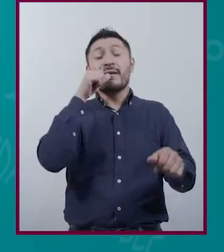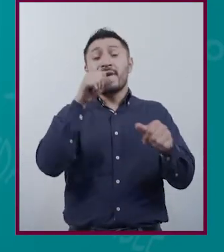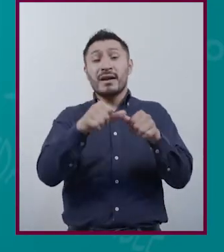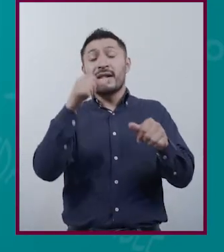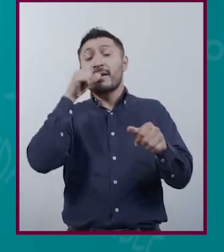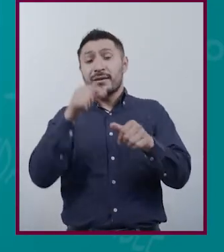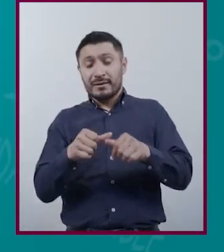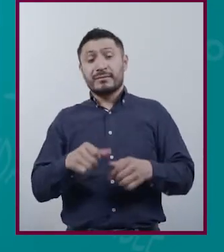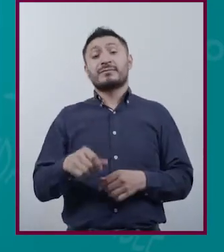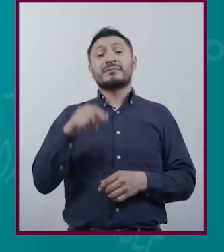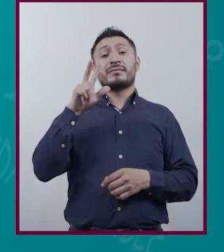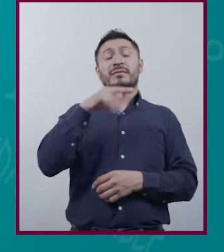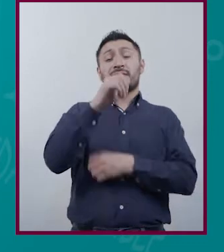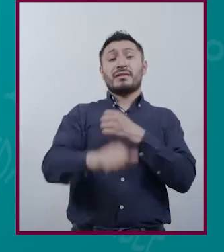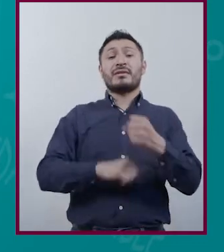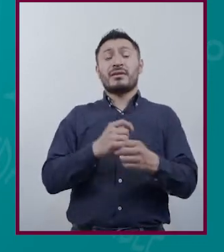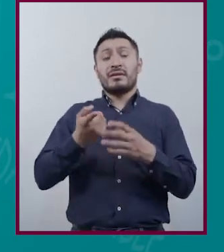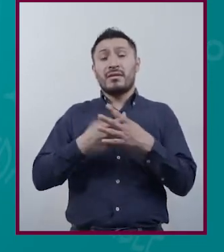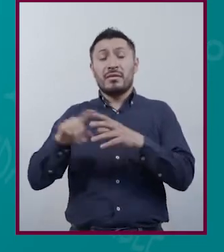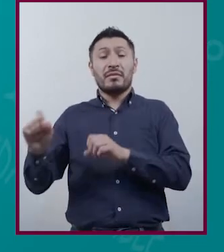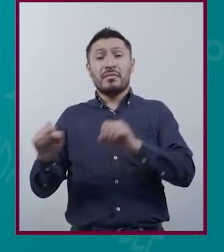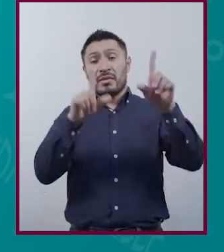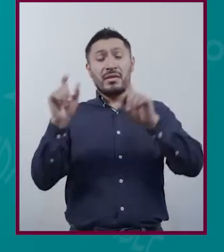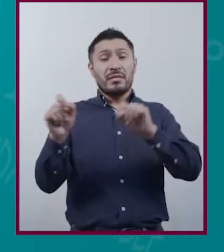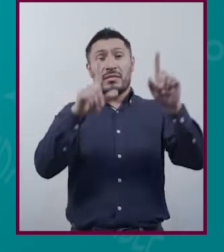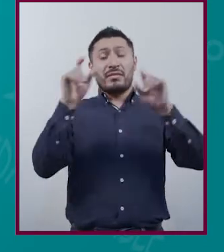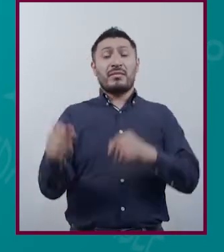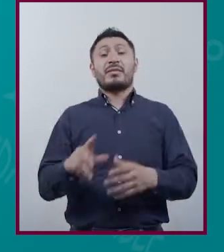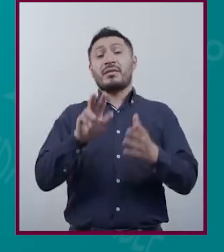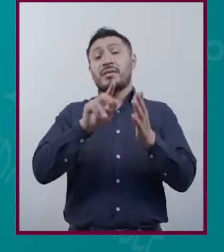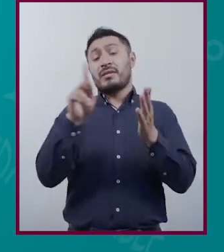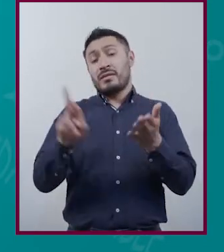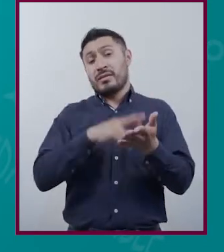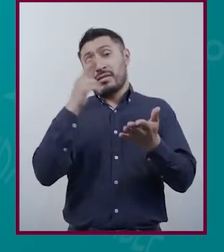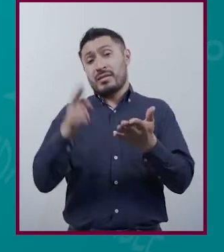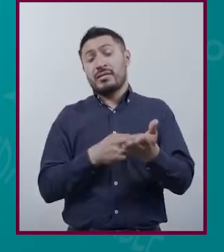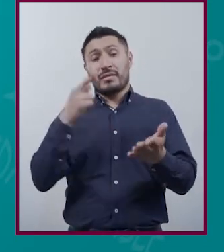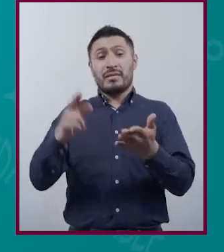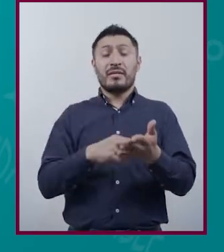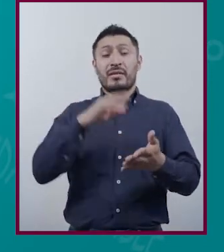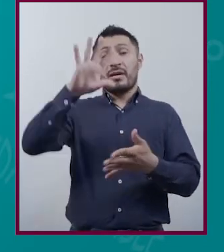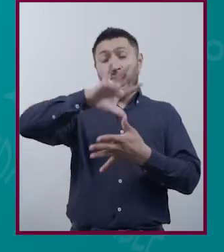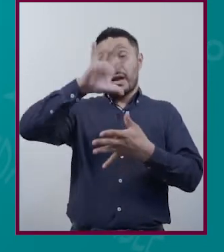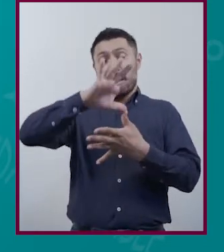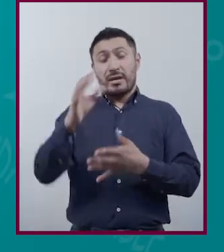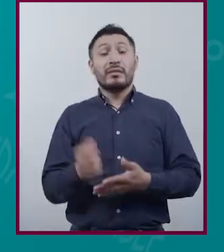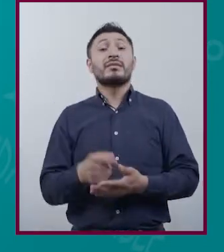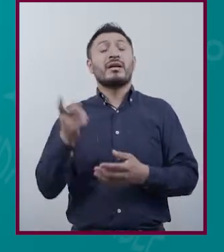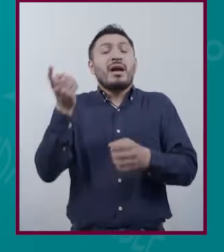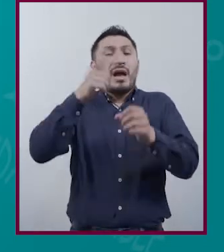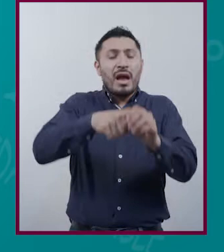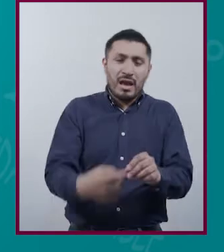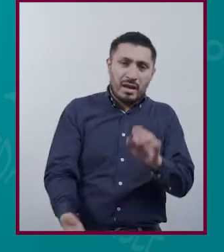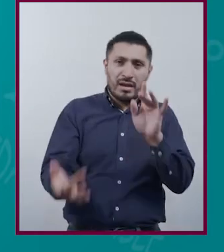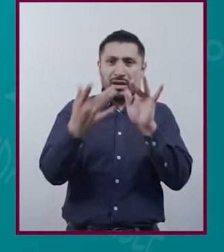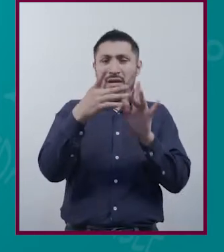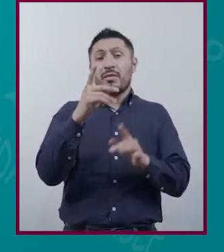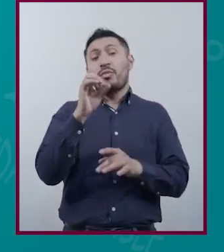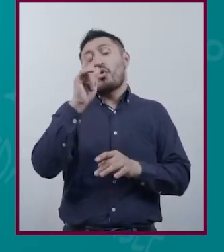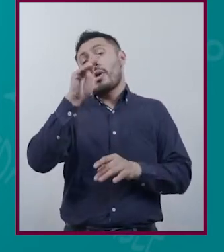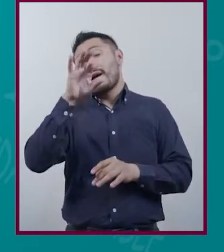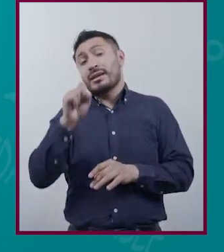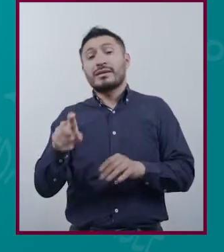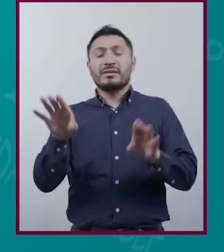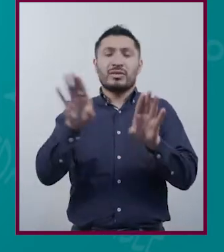los 18 comenzó a publicar en la revista literaria América, gracias a lo cual pudo vincularse con poetas de su generación